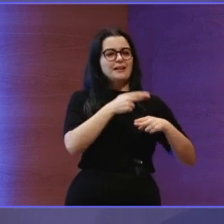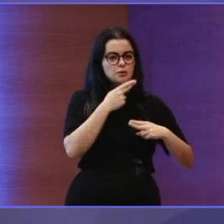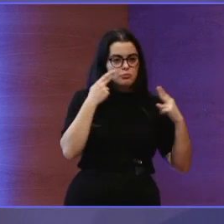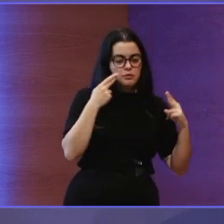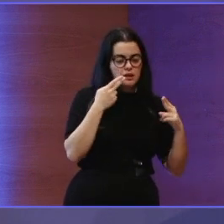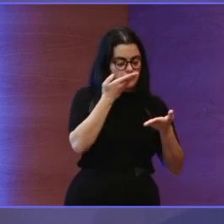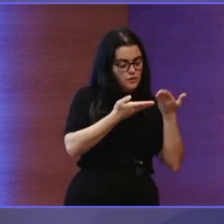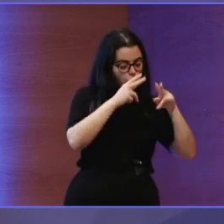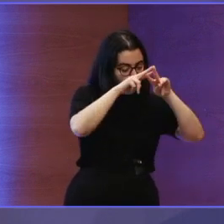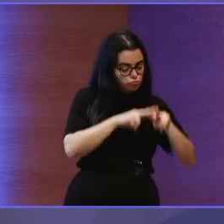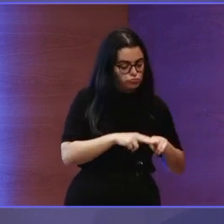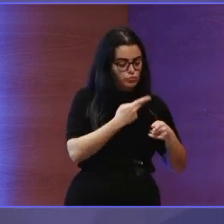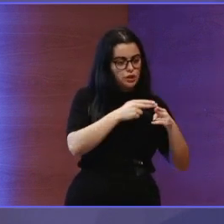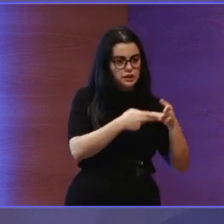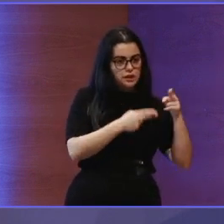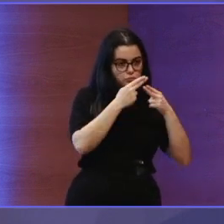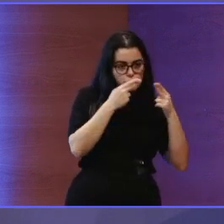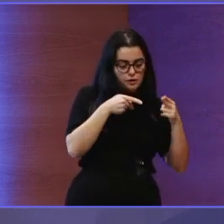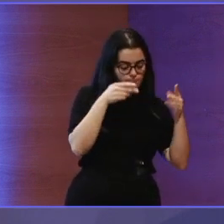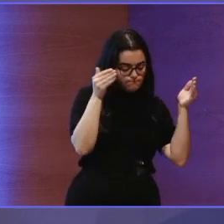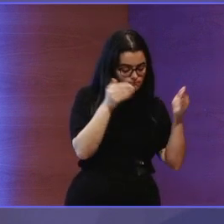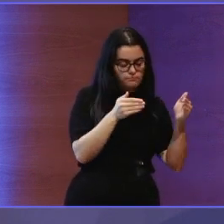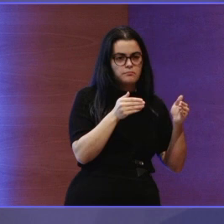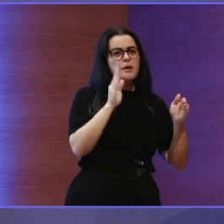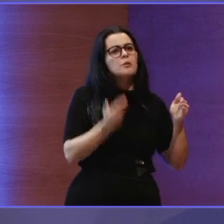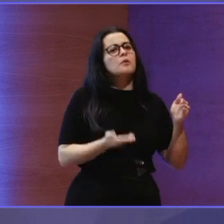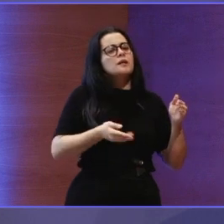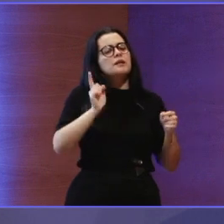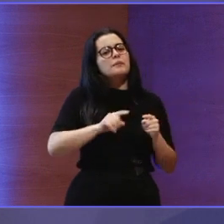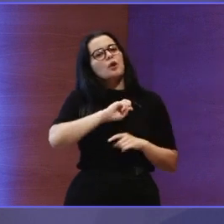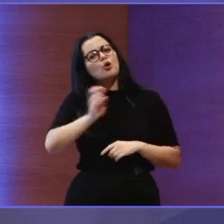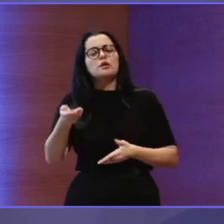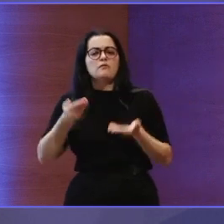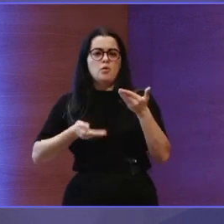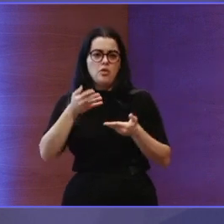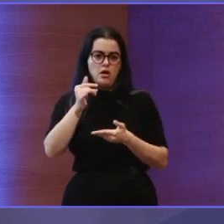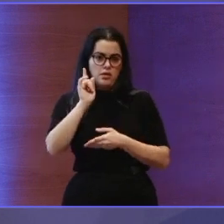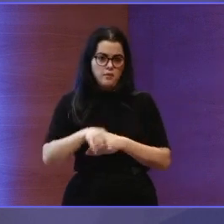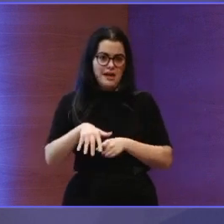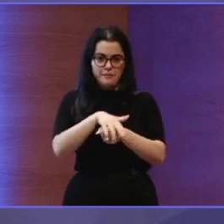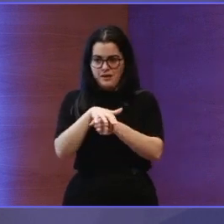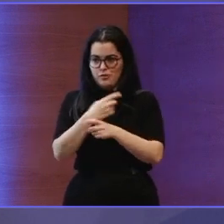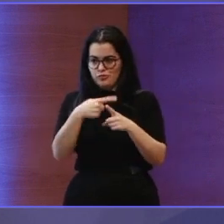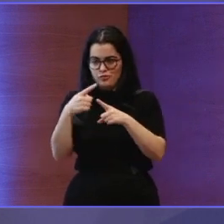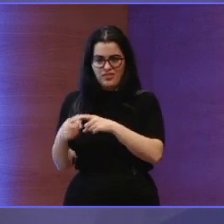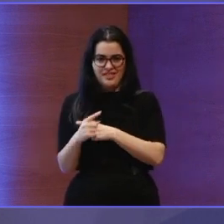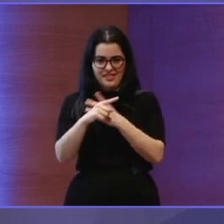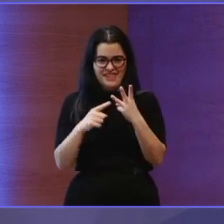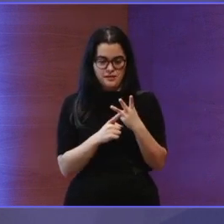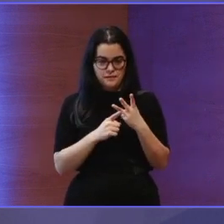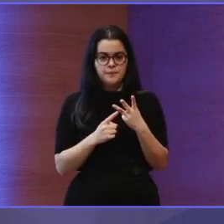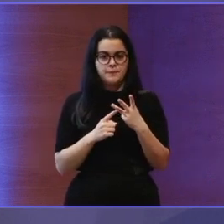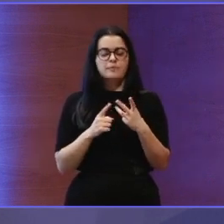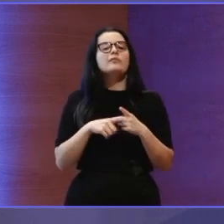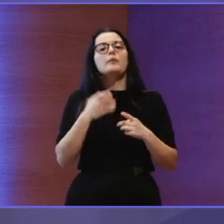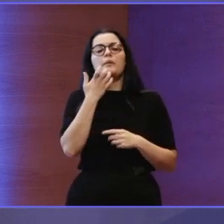evaluación de las políticas públicas pero yo creo que tampoco tenemos que olvidarnos que hay evaluación en otros tres planos hay Tenemos también eh